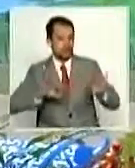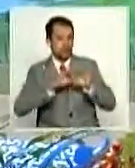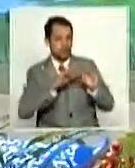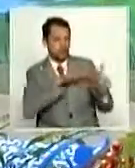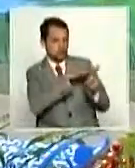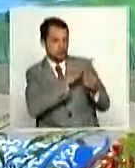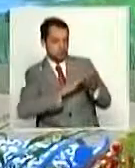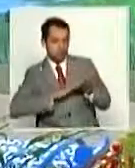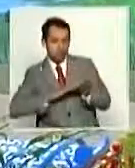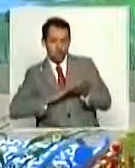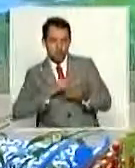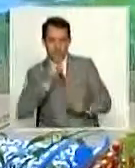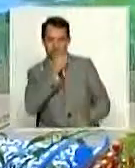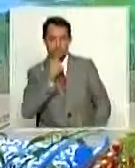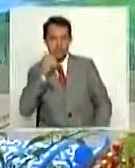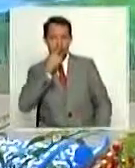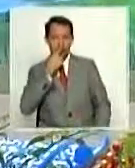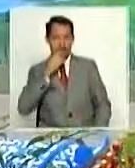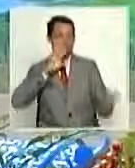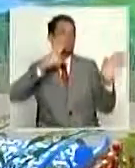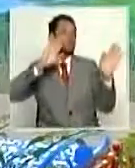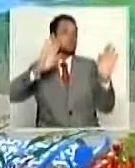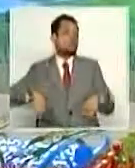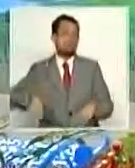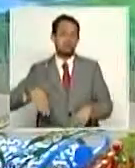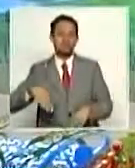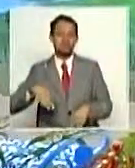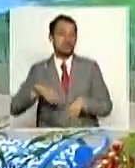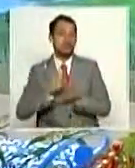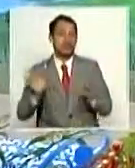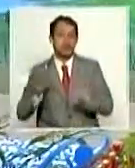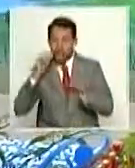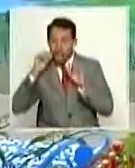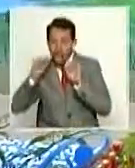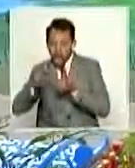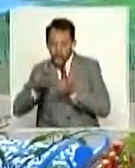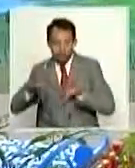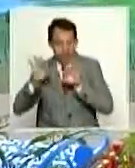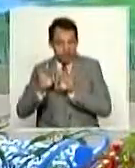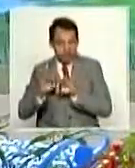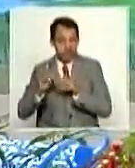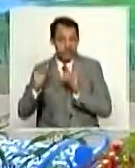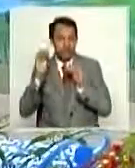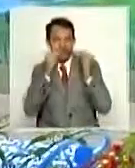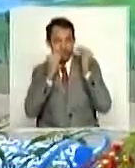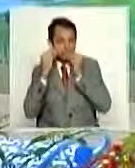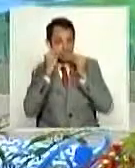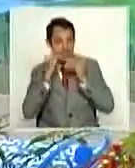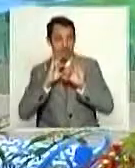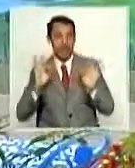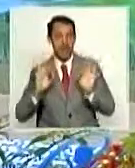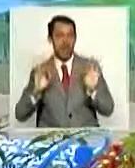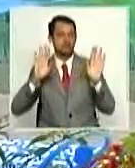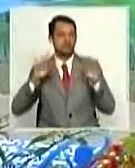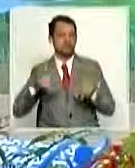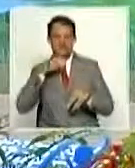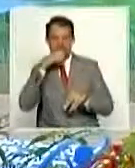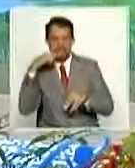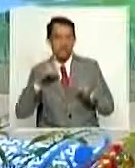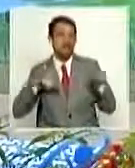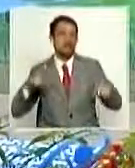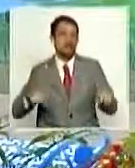que debe tener la boca en el contexto integral holístico del paciente, pero vemos muchos casos clínicos